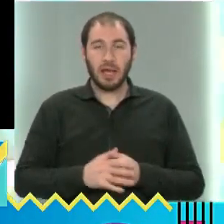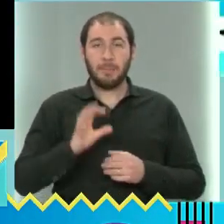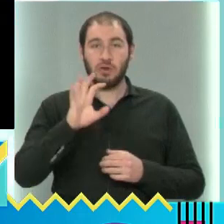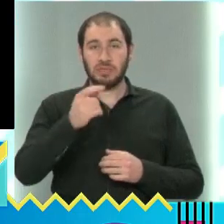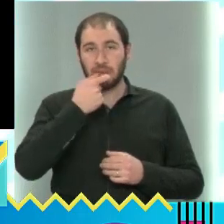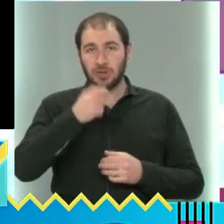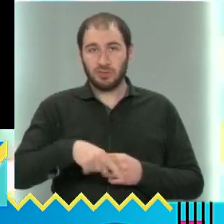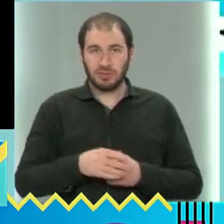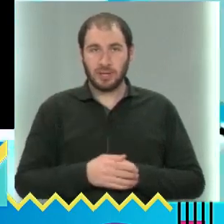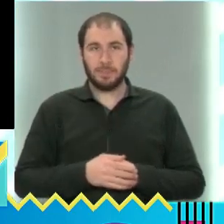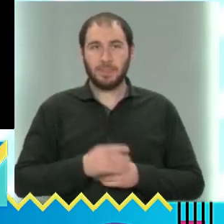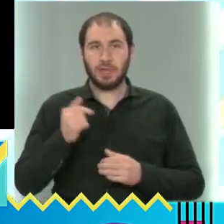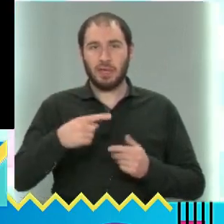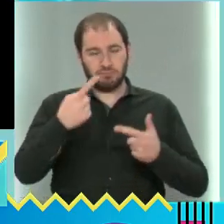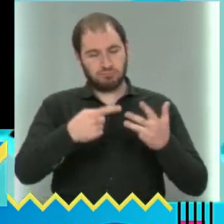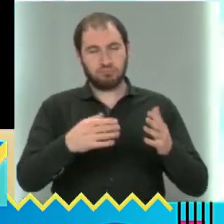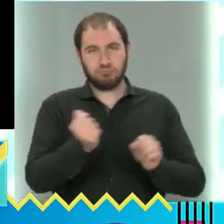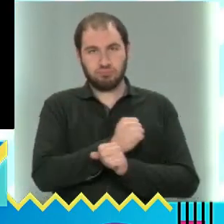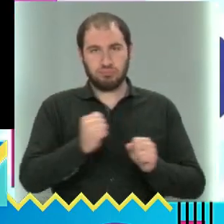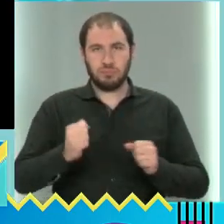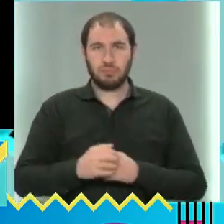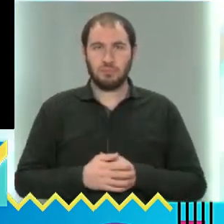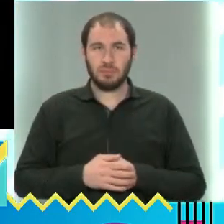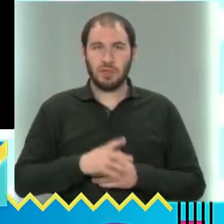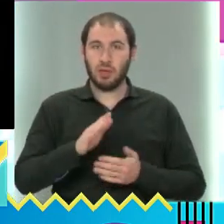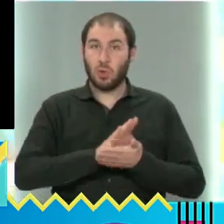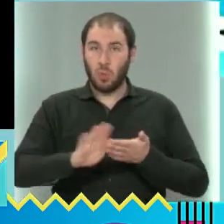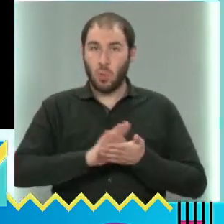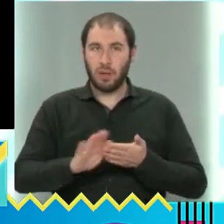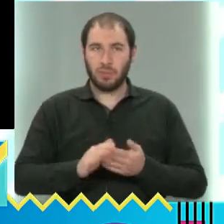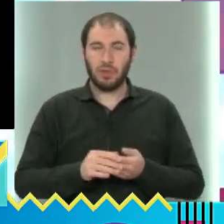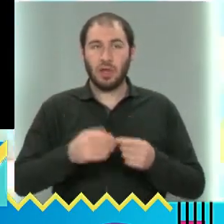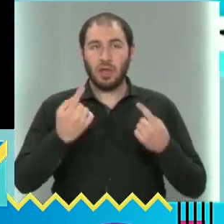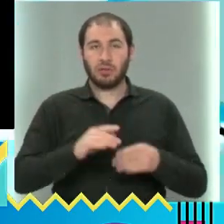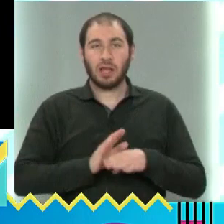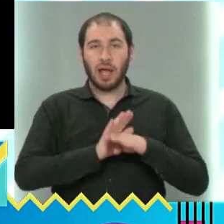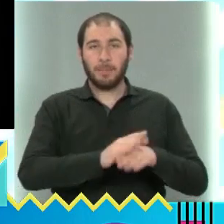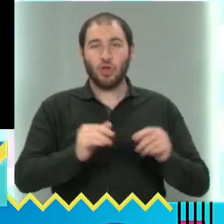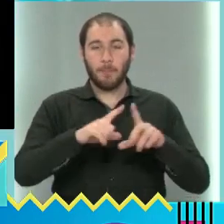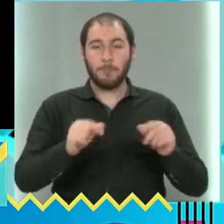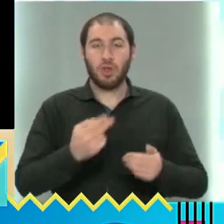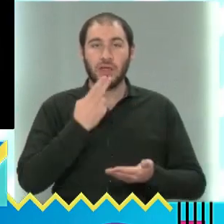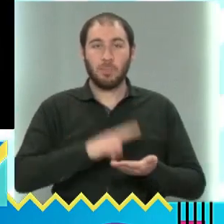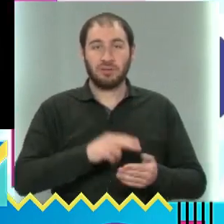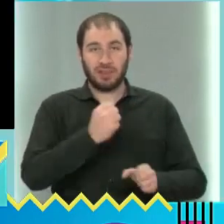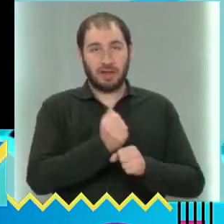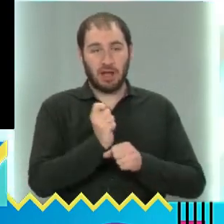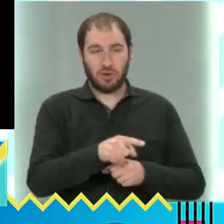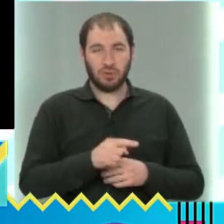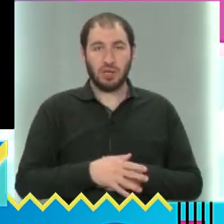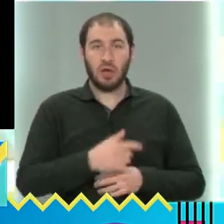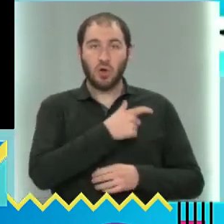de Mendoza sacó un instrumento que es muy novedoso, que es un instrumento, un apoyo, un bono fiscal al empleo.